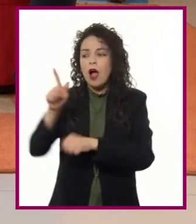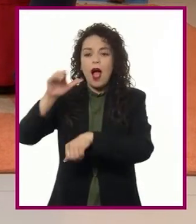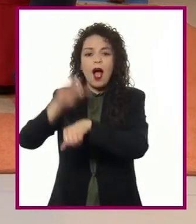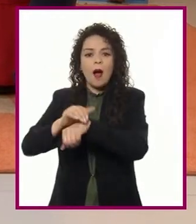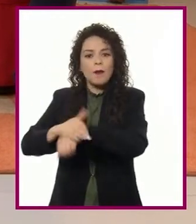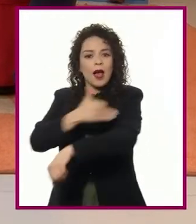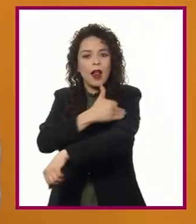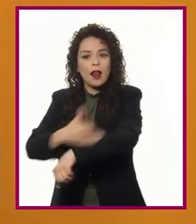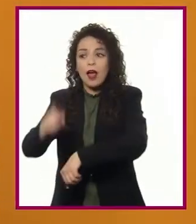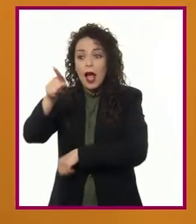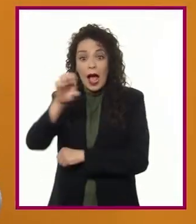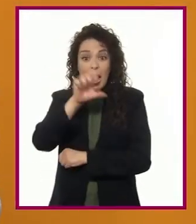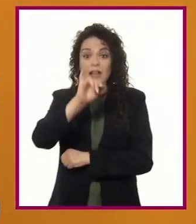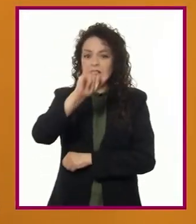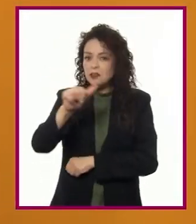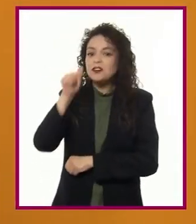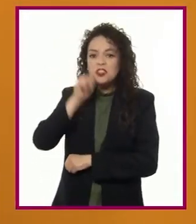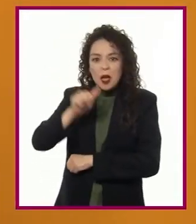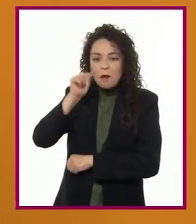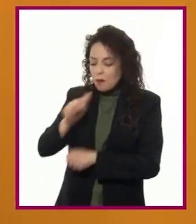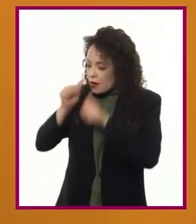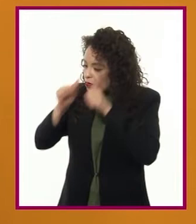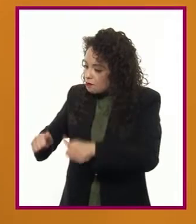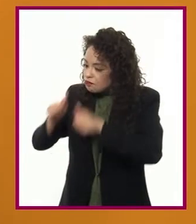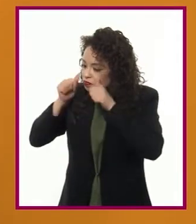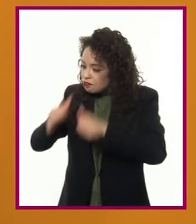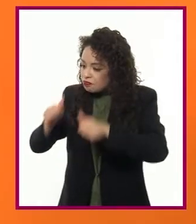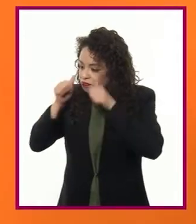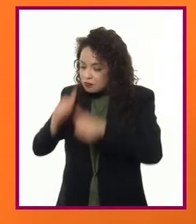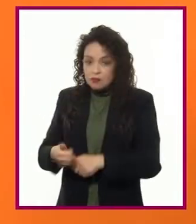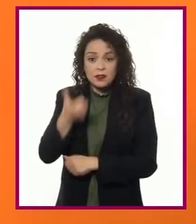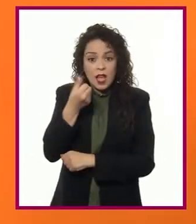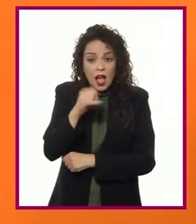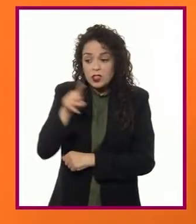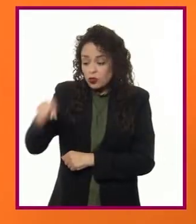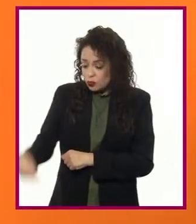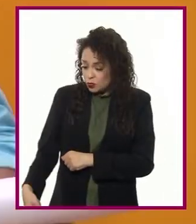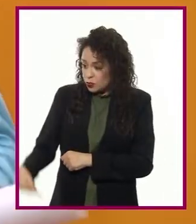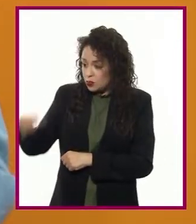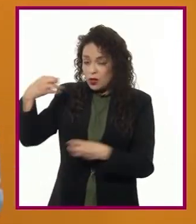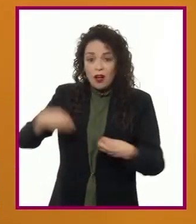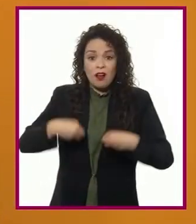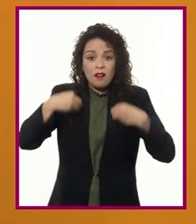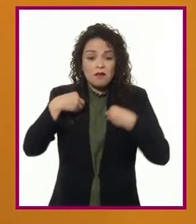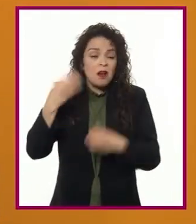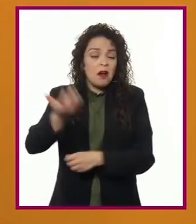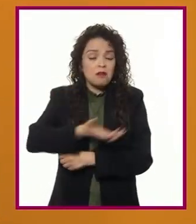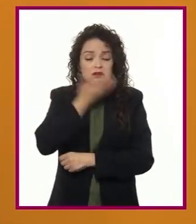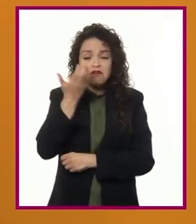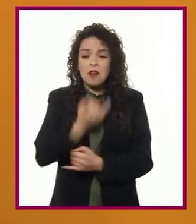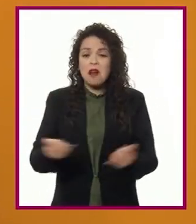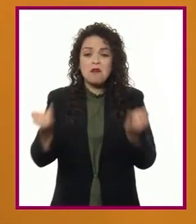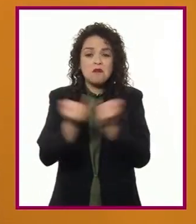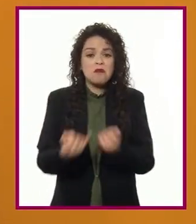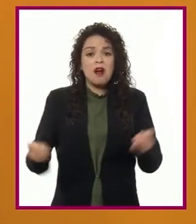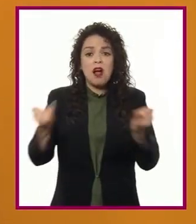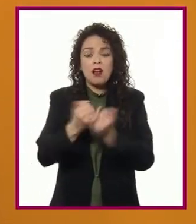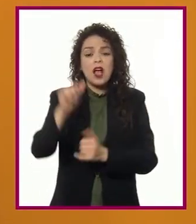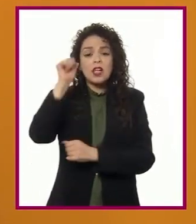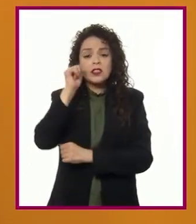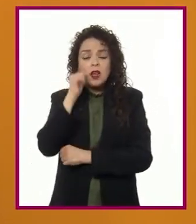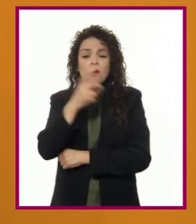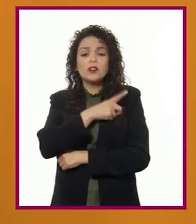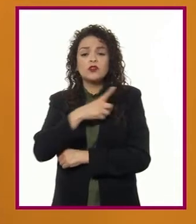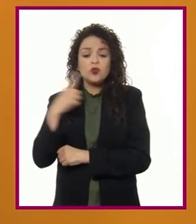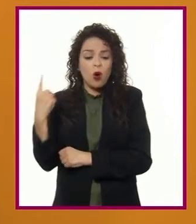ponía atención. Su vida se vuelve rutinaria, pues se la pasaba en soledad casi todos los